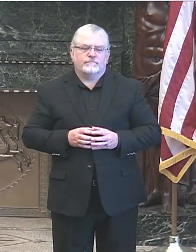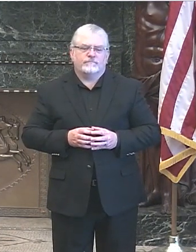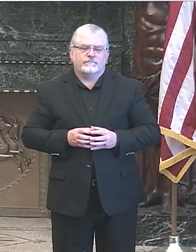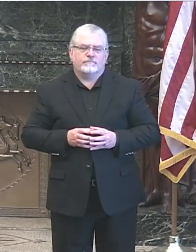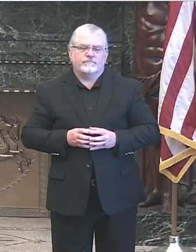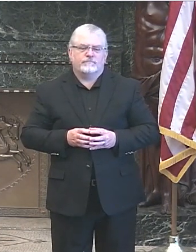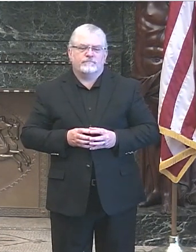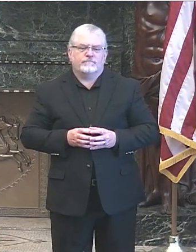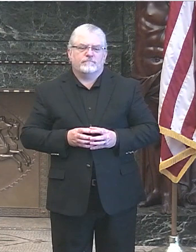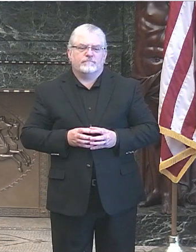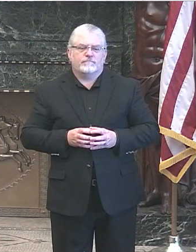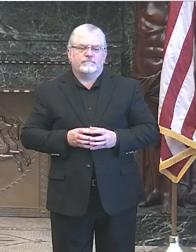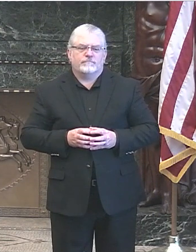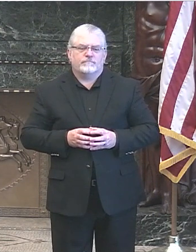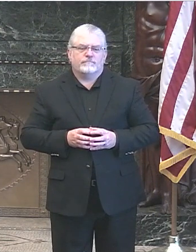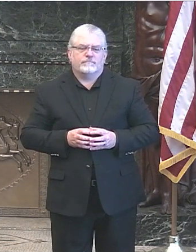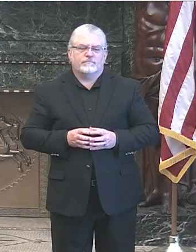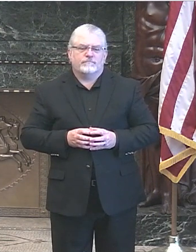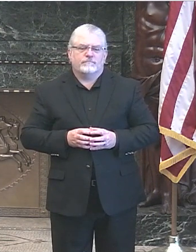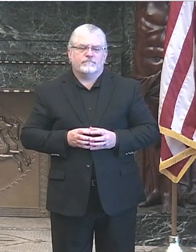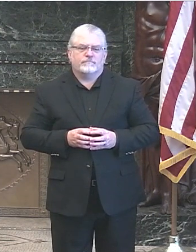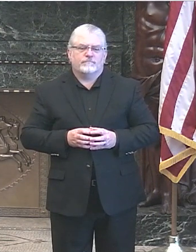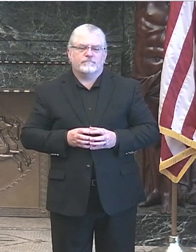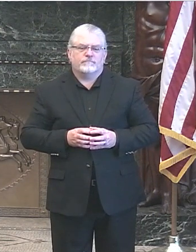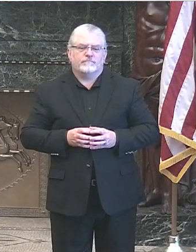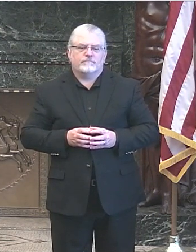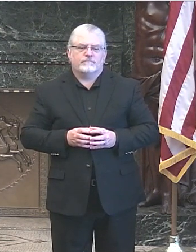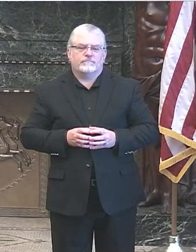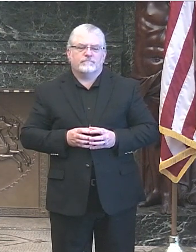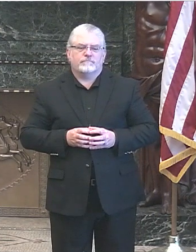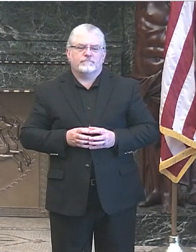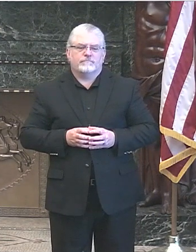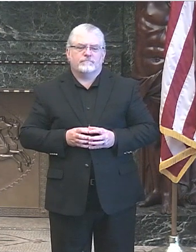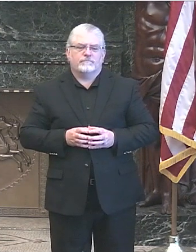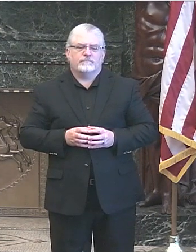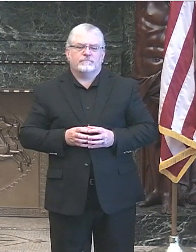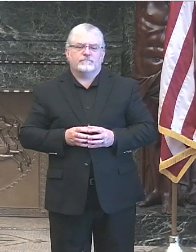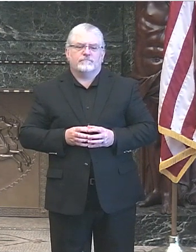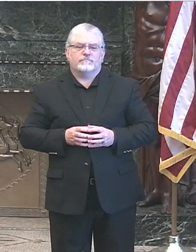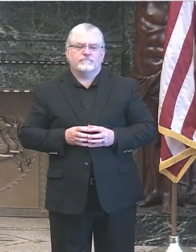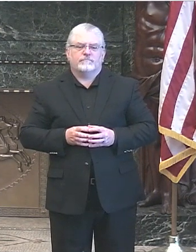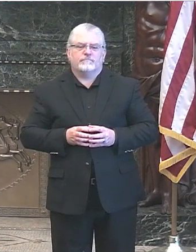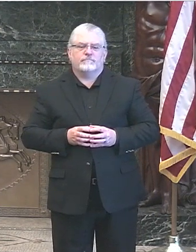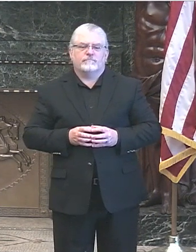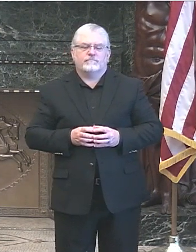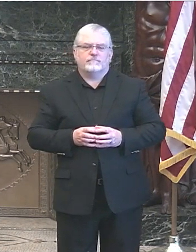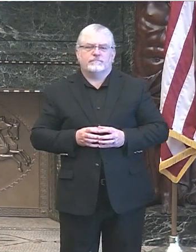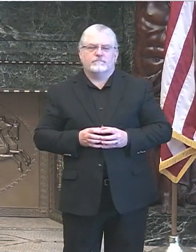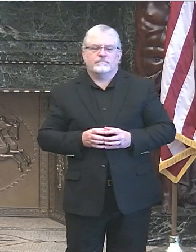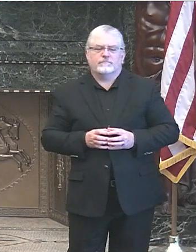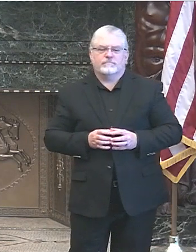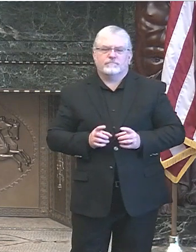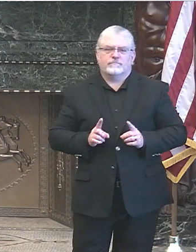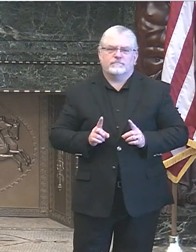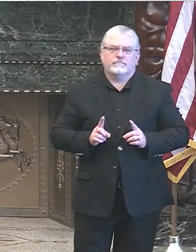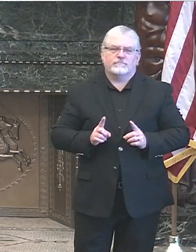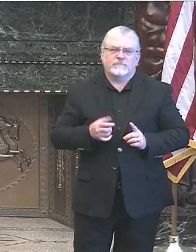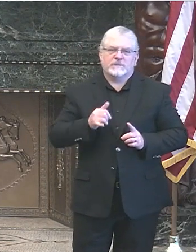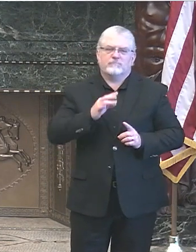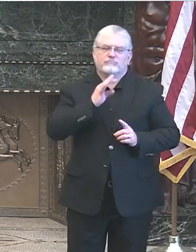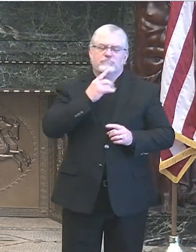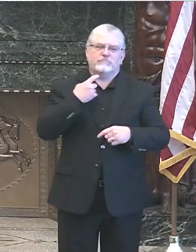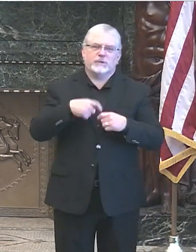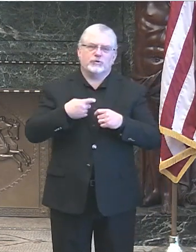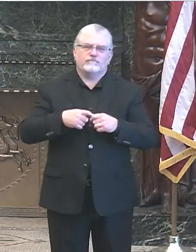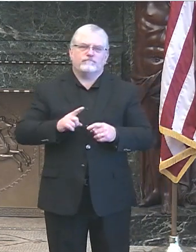por la orden de quedarse en casa y la práctica de distanciamiento social. Pero ¿cómo los residentes deberían tomar esta noticia para que